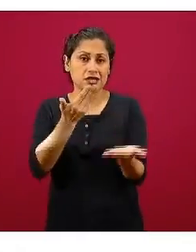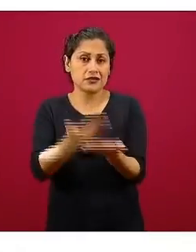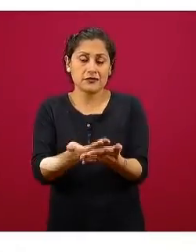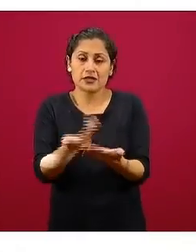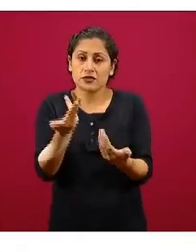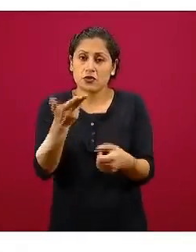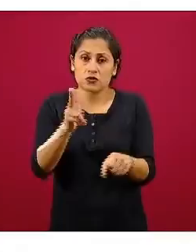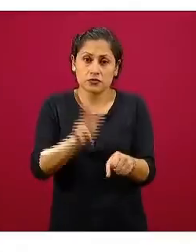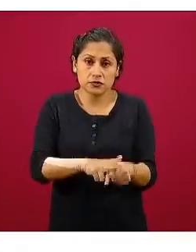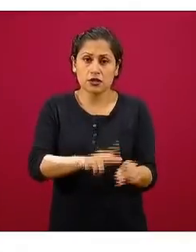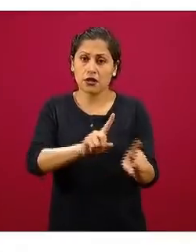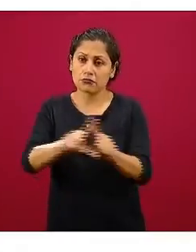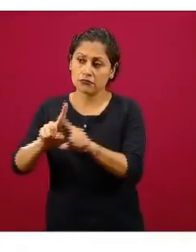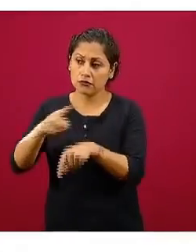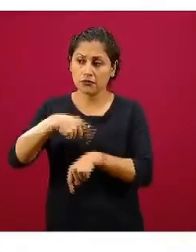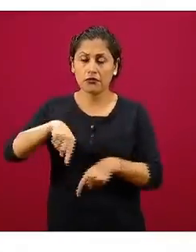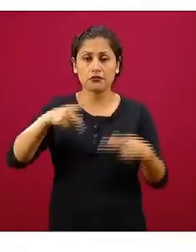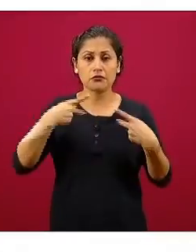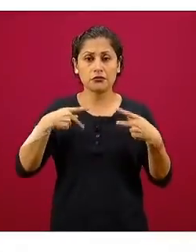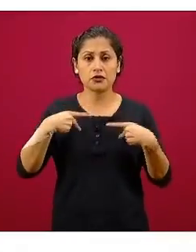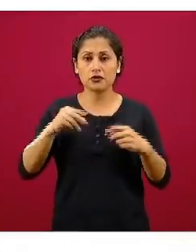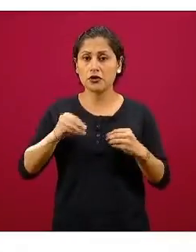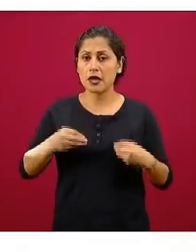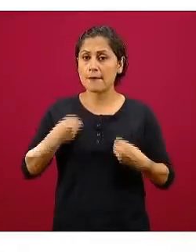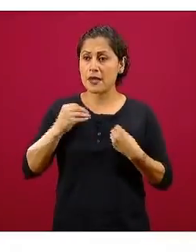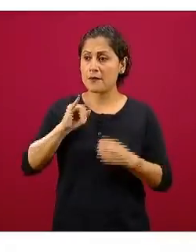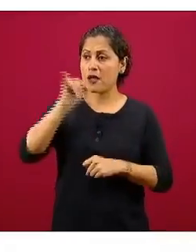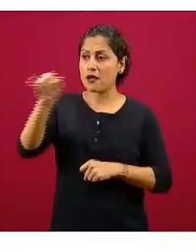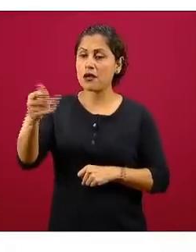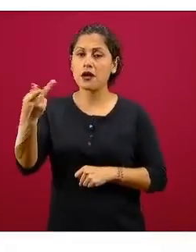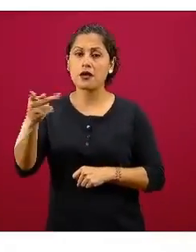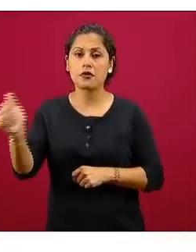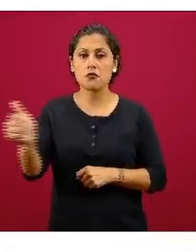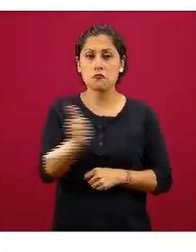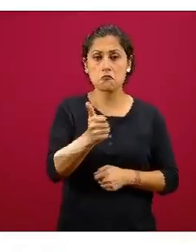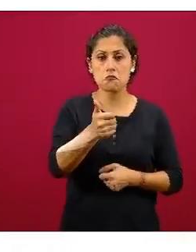entre personas que residen en toda la megalópolis. La siguiente.